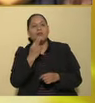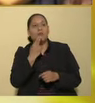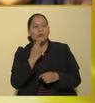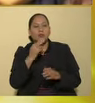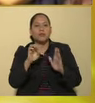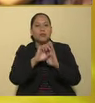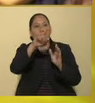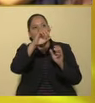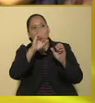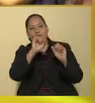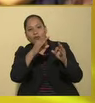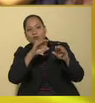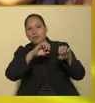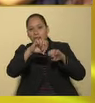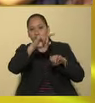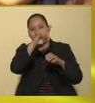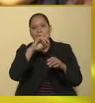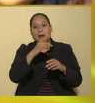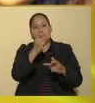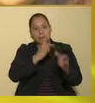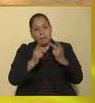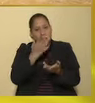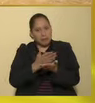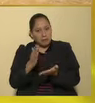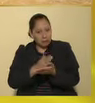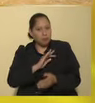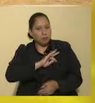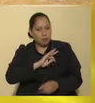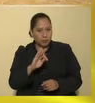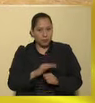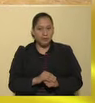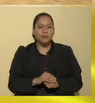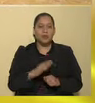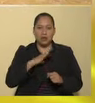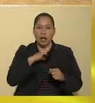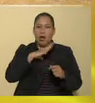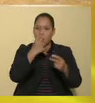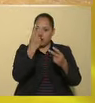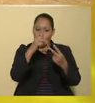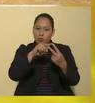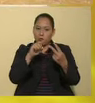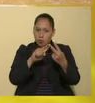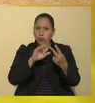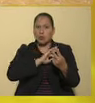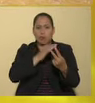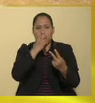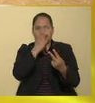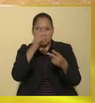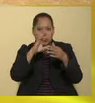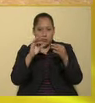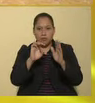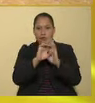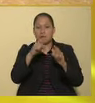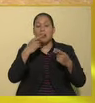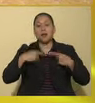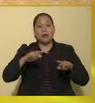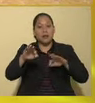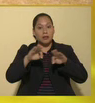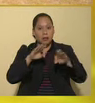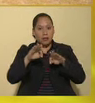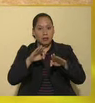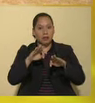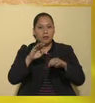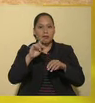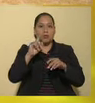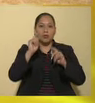de instituciones que nos ofrecen crédito para ello. Hay 2 instituciones que yo tengo a la mente que pudiera yo mencionar. Una es para los trabajadores al servicio del